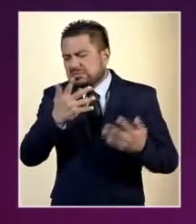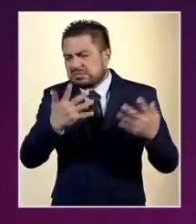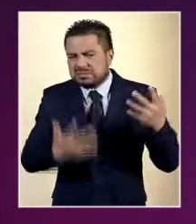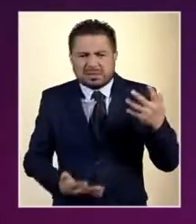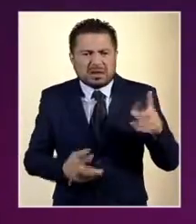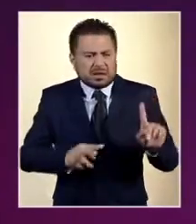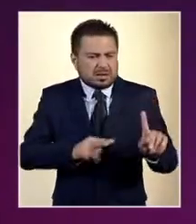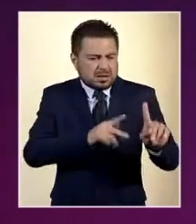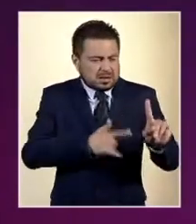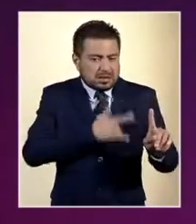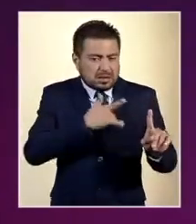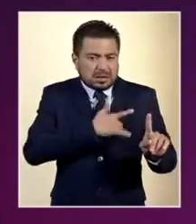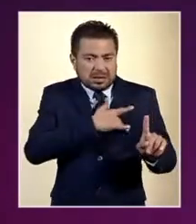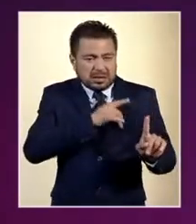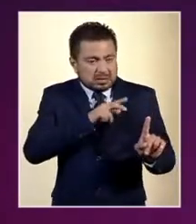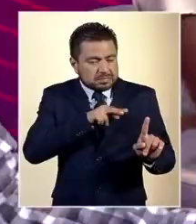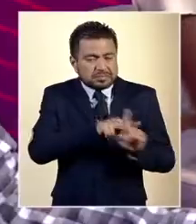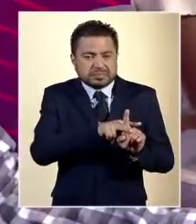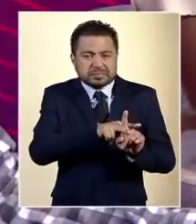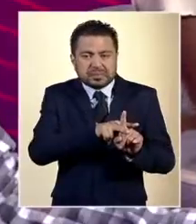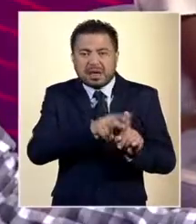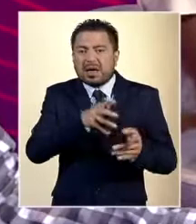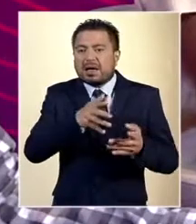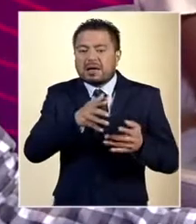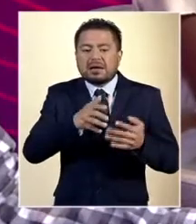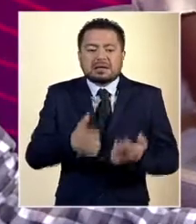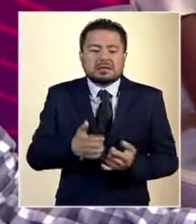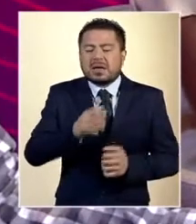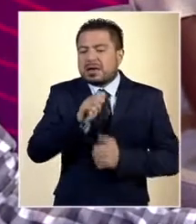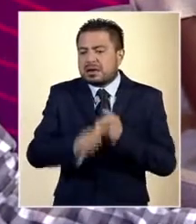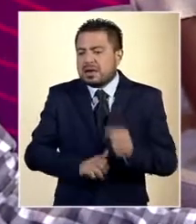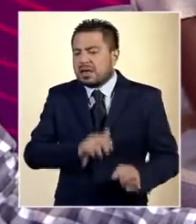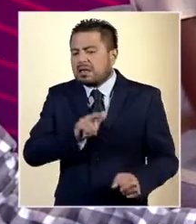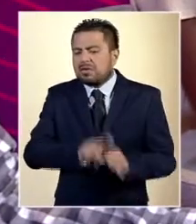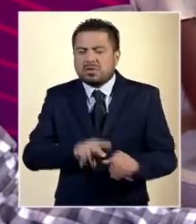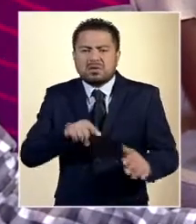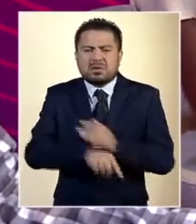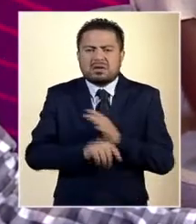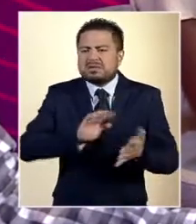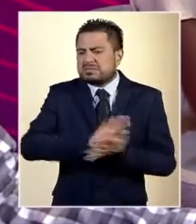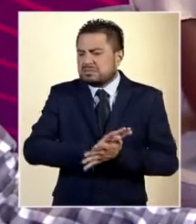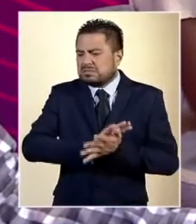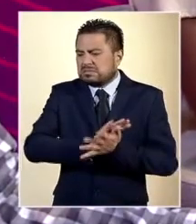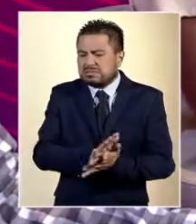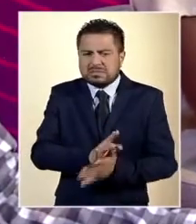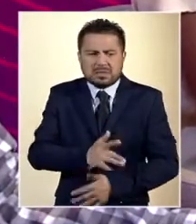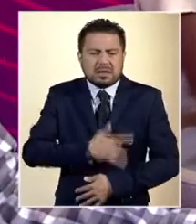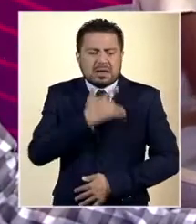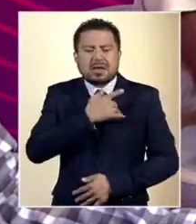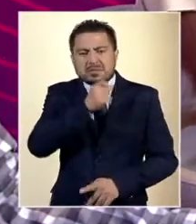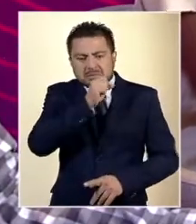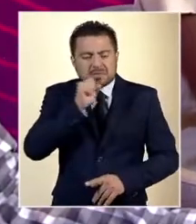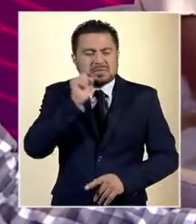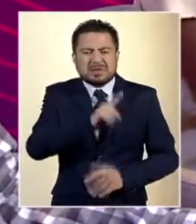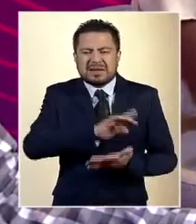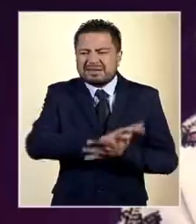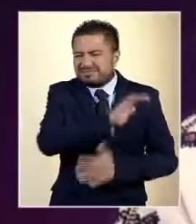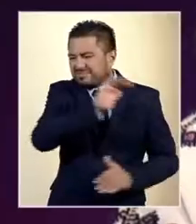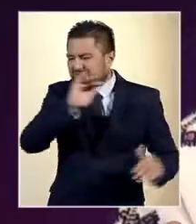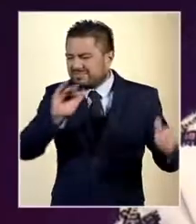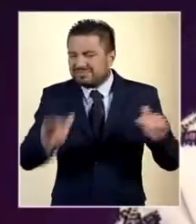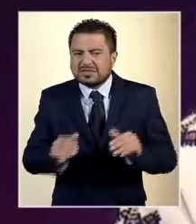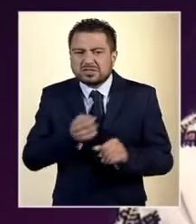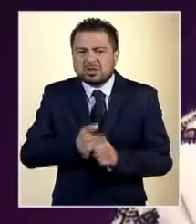estas miradas que están naturalizando la discriminación y la